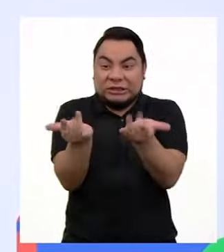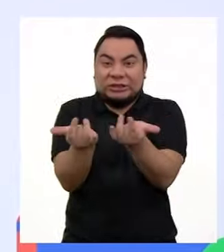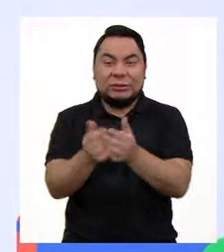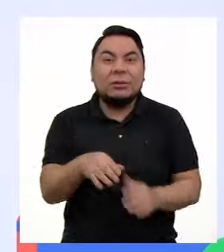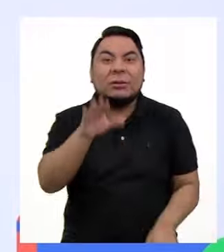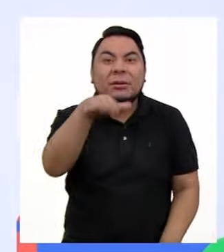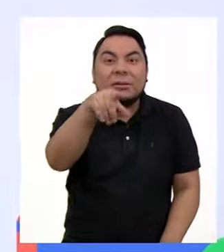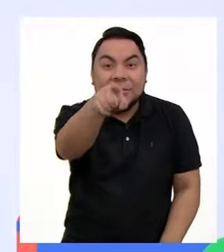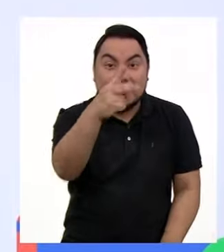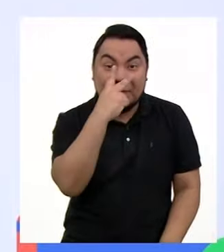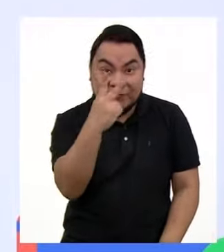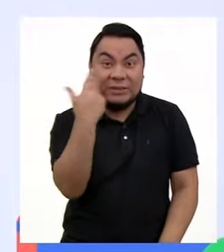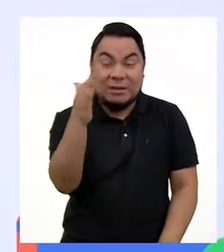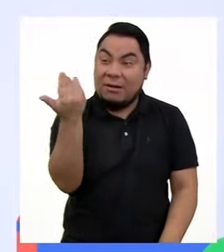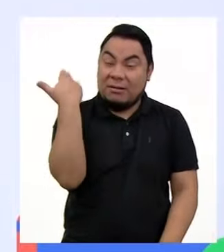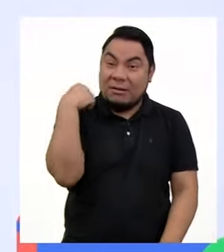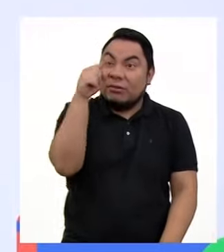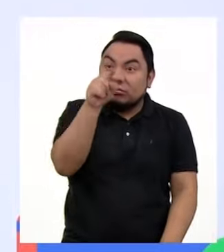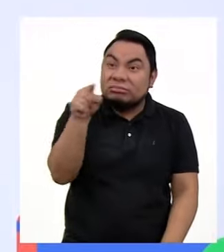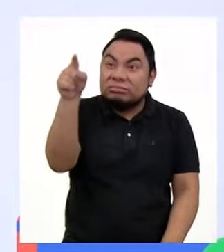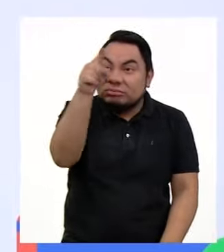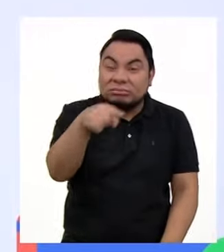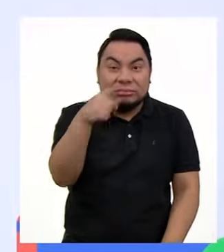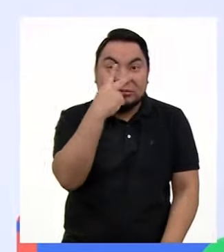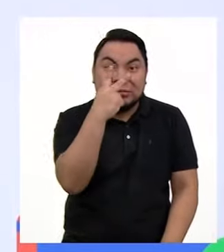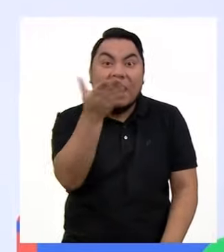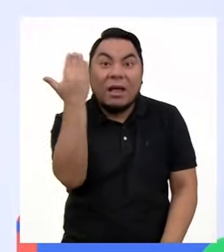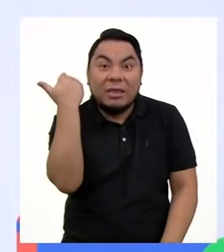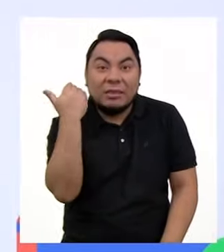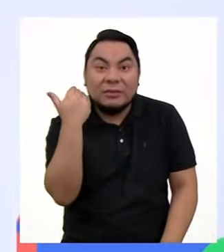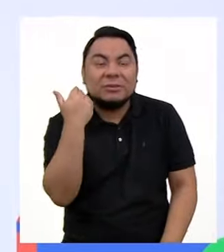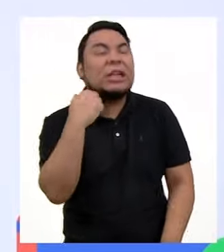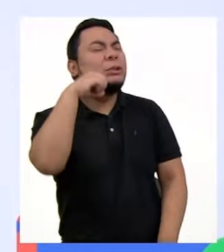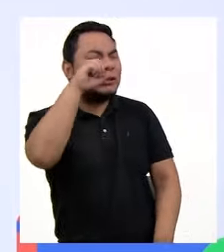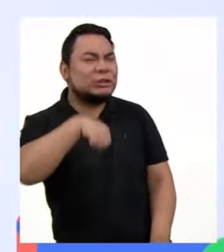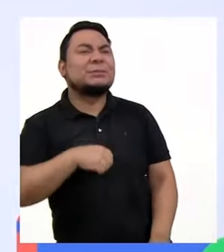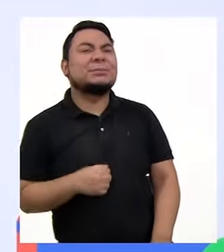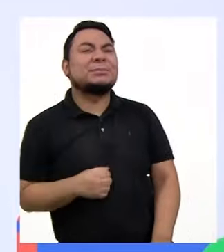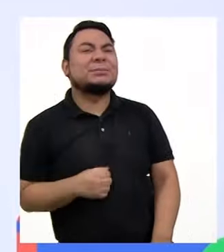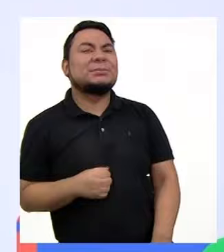han visto una telaraña en algún lado? Sí.